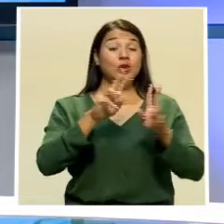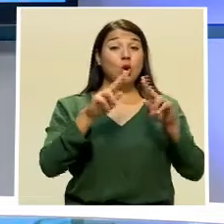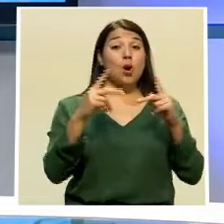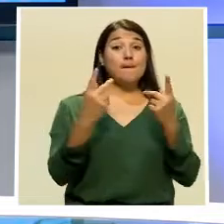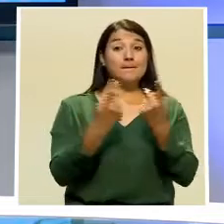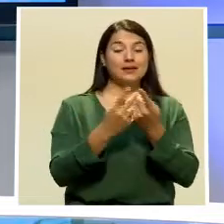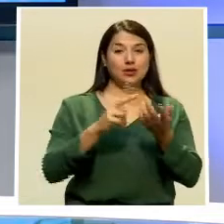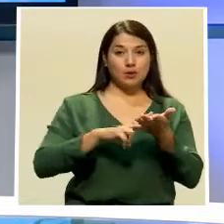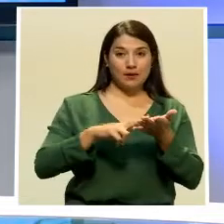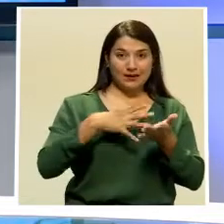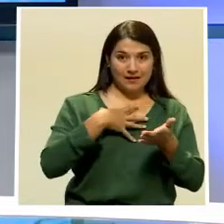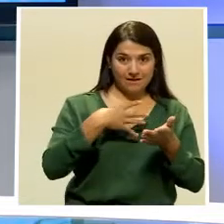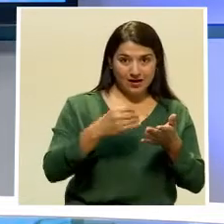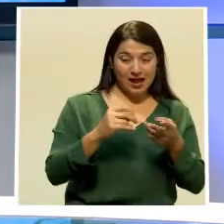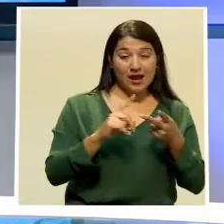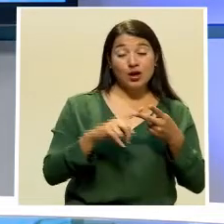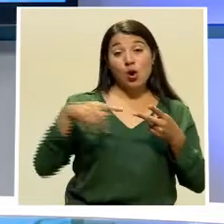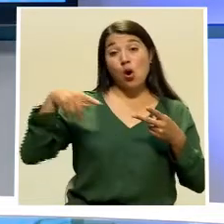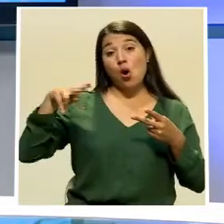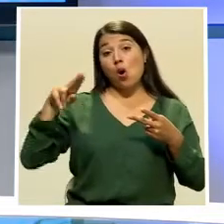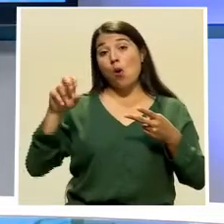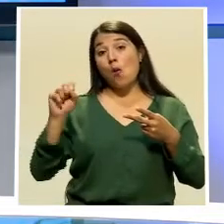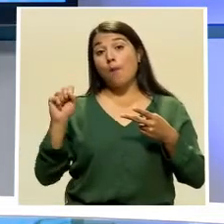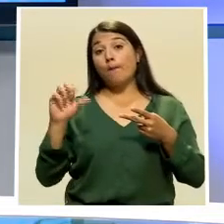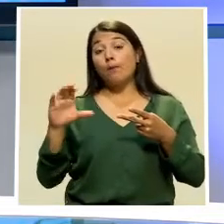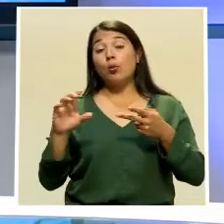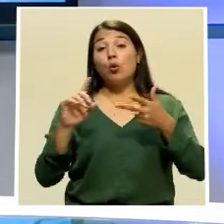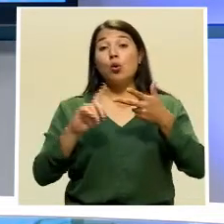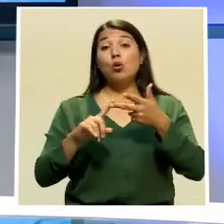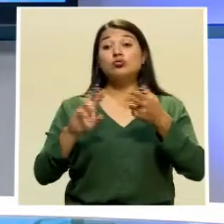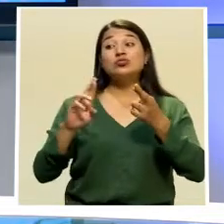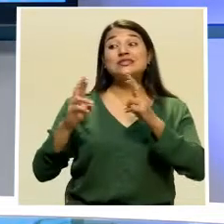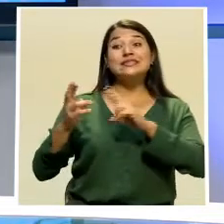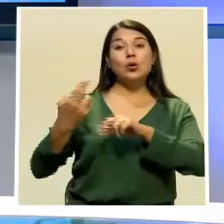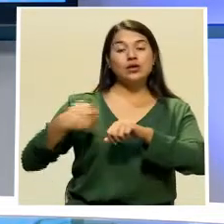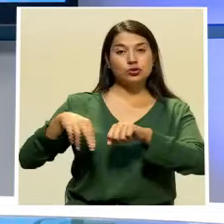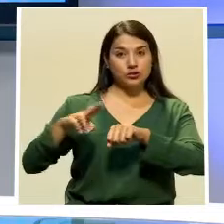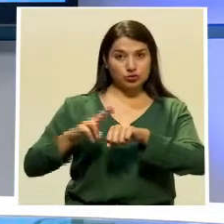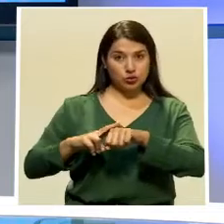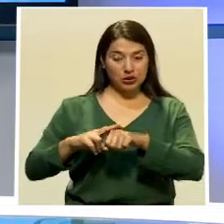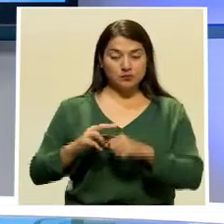Liberación Nacional, la Unidad Social Cristiana, Restauración Nacional.